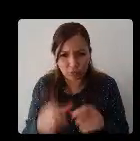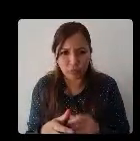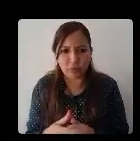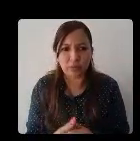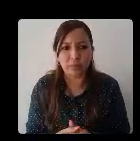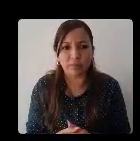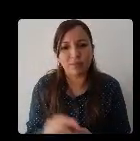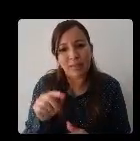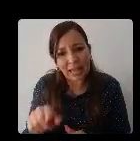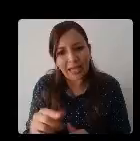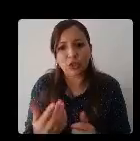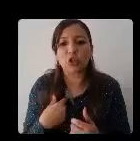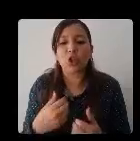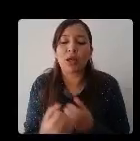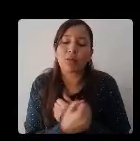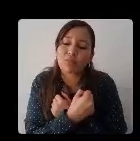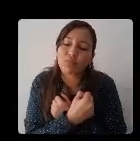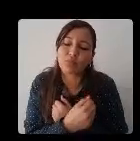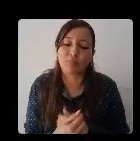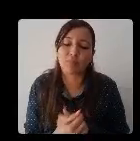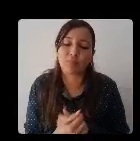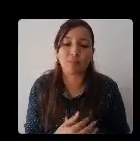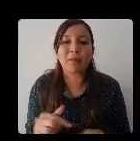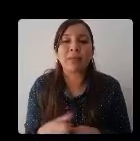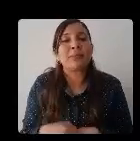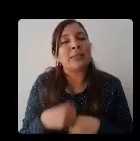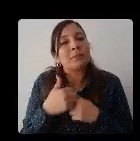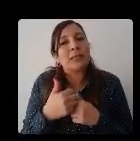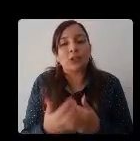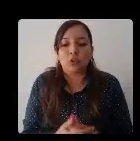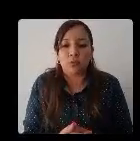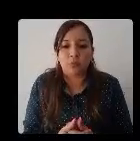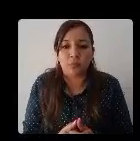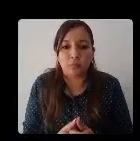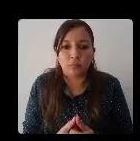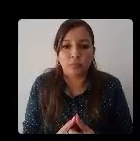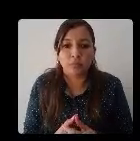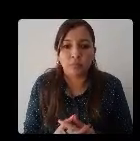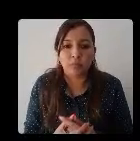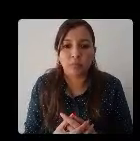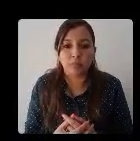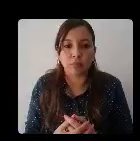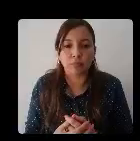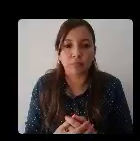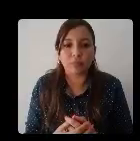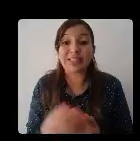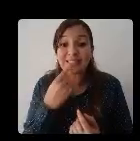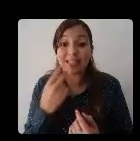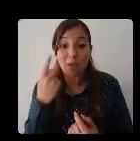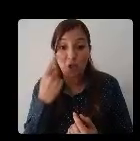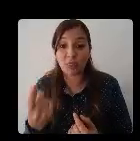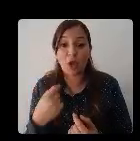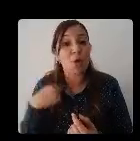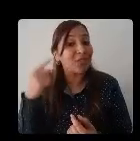amor por lo que uno hace realmente es una motivación y lo sienten de todas maneras los visitantes y probablemente también todas las personas que te